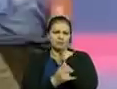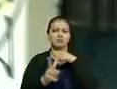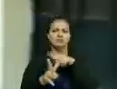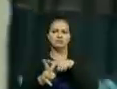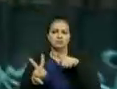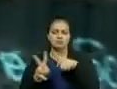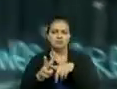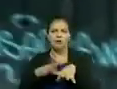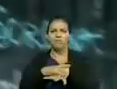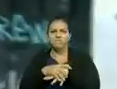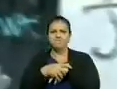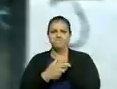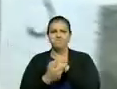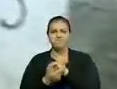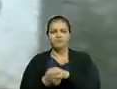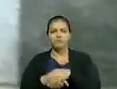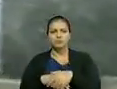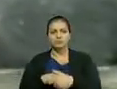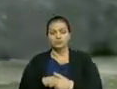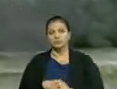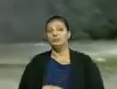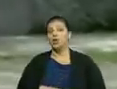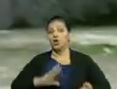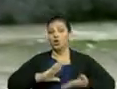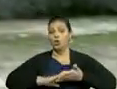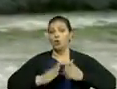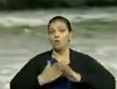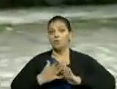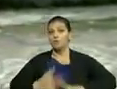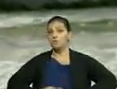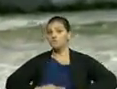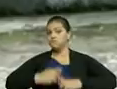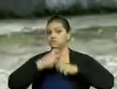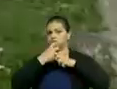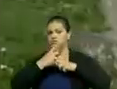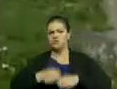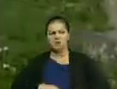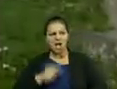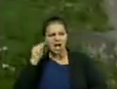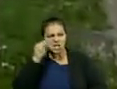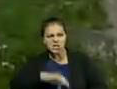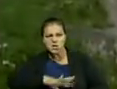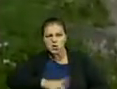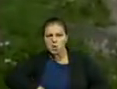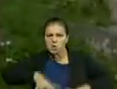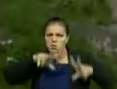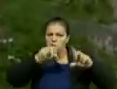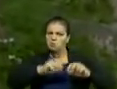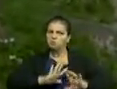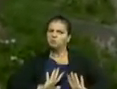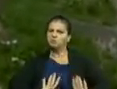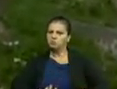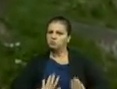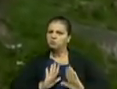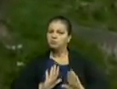La advertencia está hecha por el sector, los vecinos caminan atentos. En Quito informó Iván Casamen.